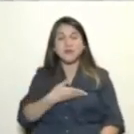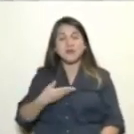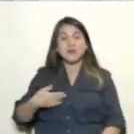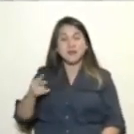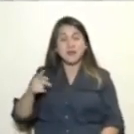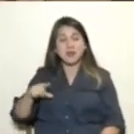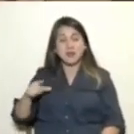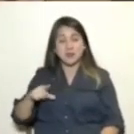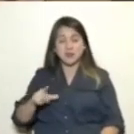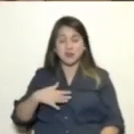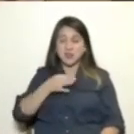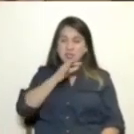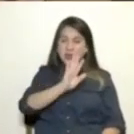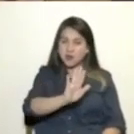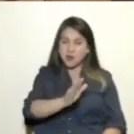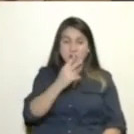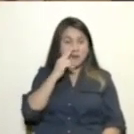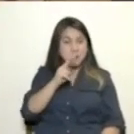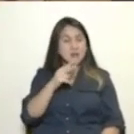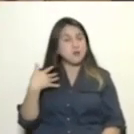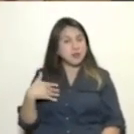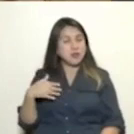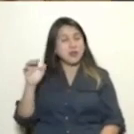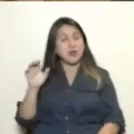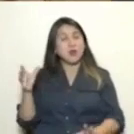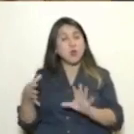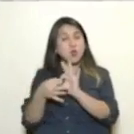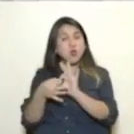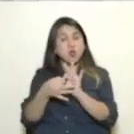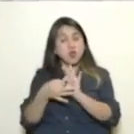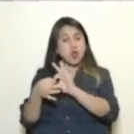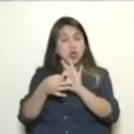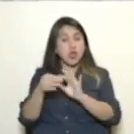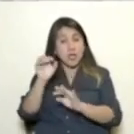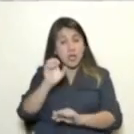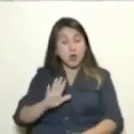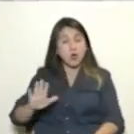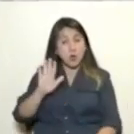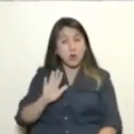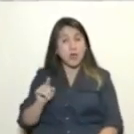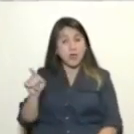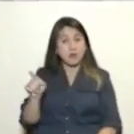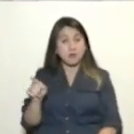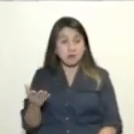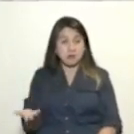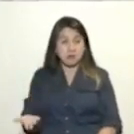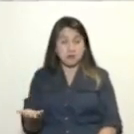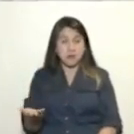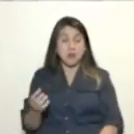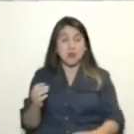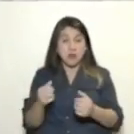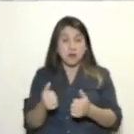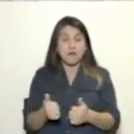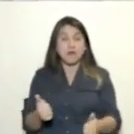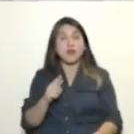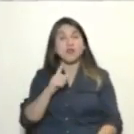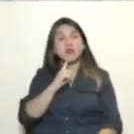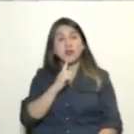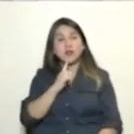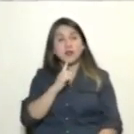importante la Unión Europea. Entonces, claro, si es muy importante la Unión Europea, no es bueno tener